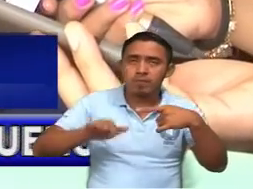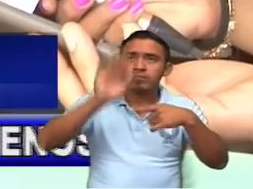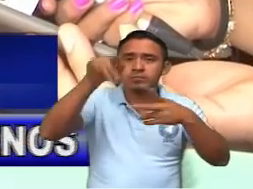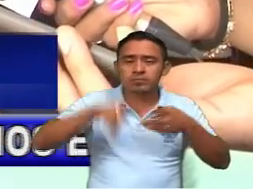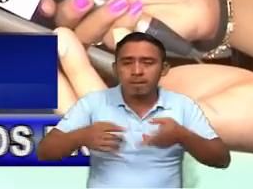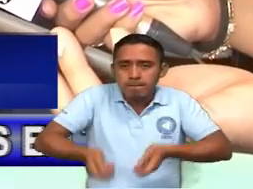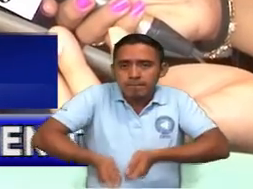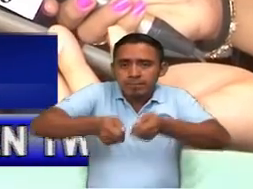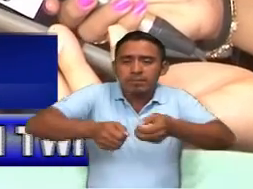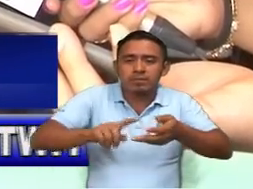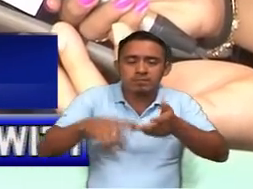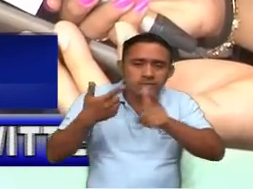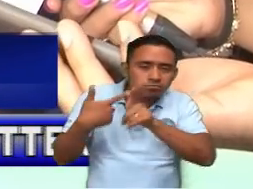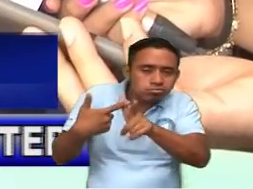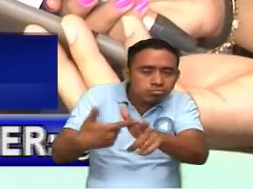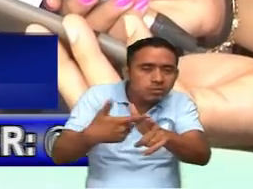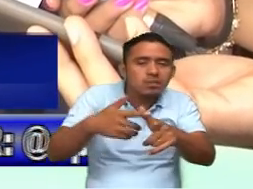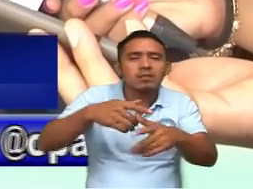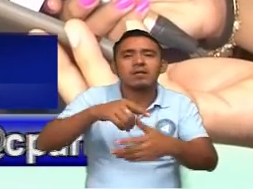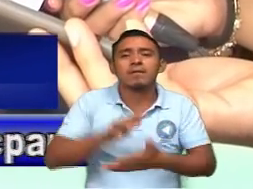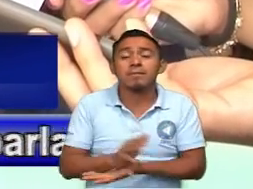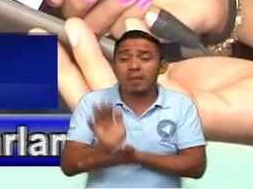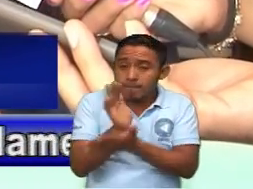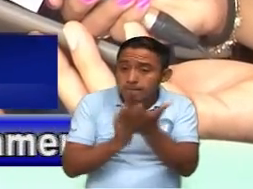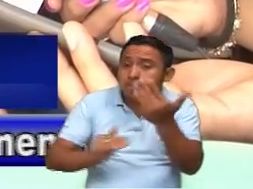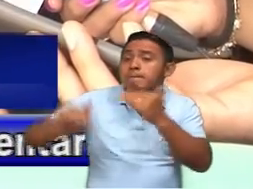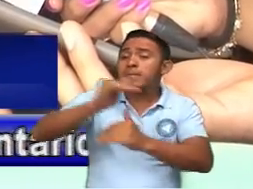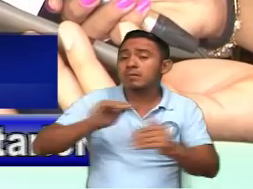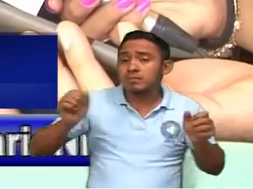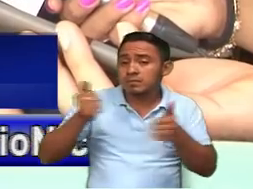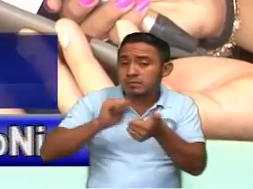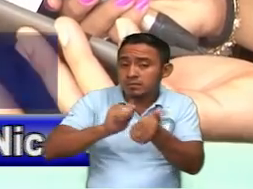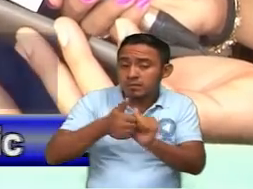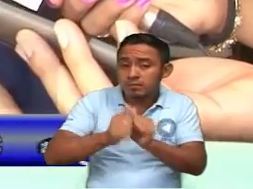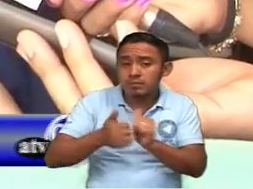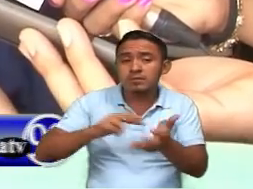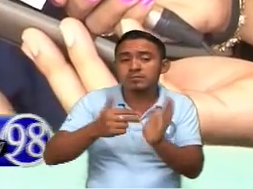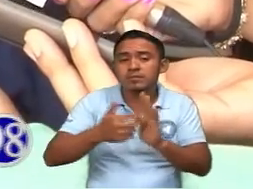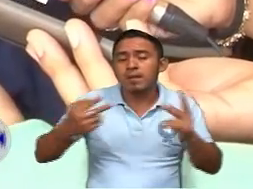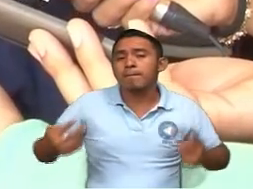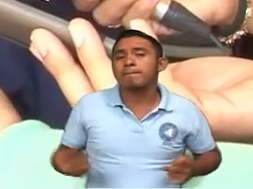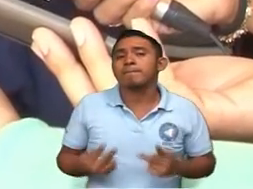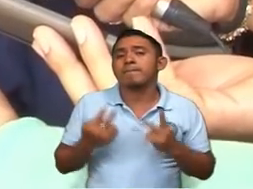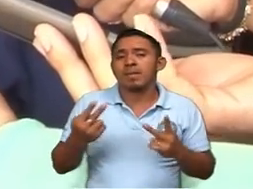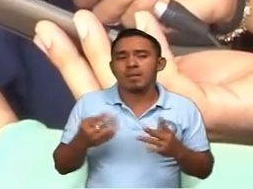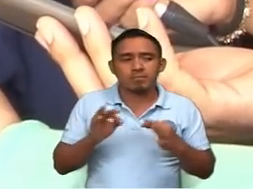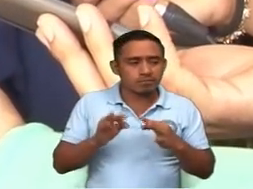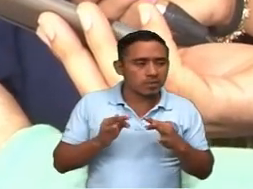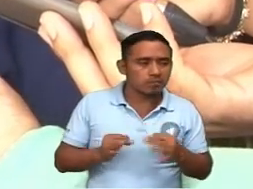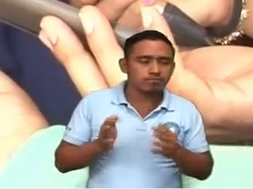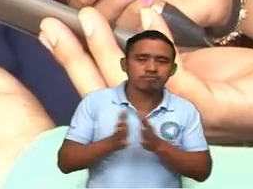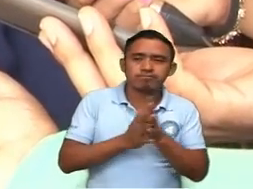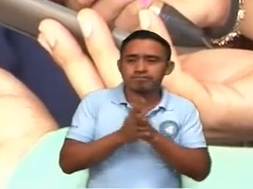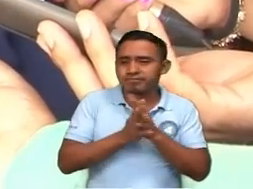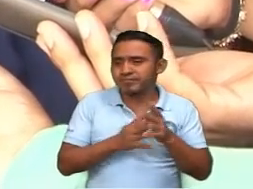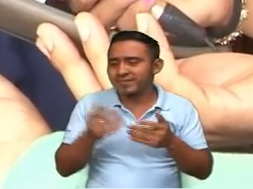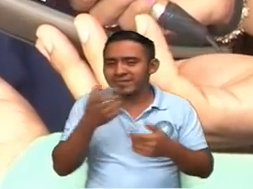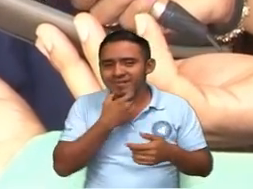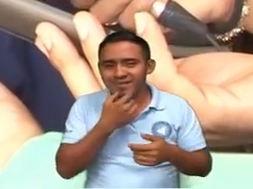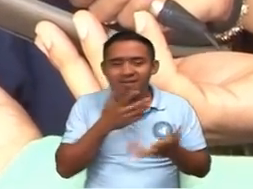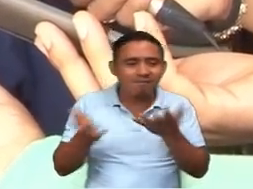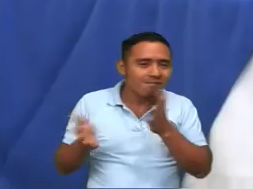voleibol y atletismo, con el objetivo de promover más deporte, porque el deporte es vida, porque el deporte nos da la oportunidad de recrearnos, de